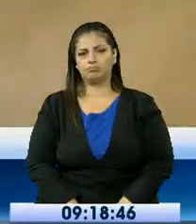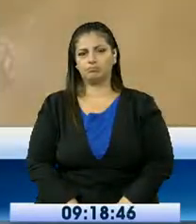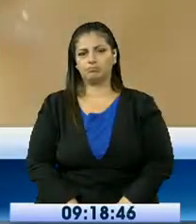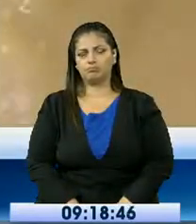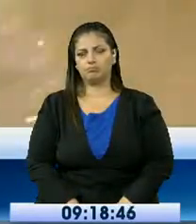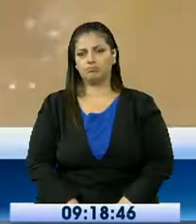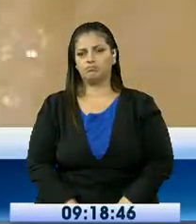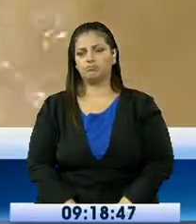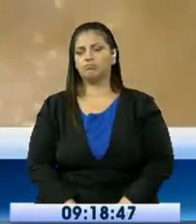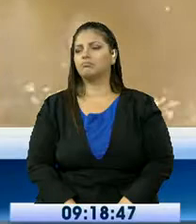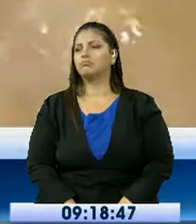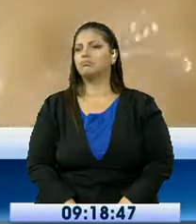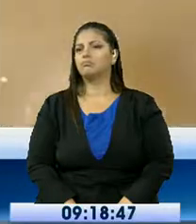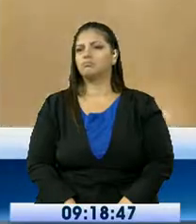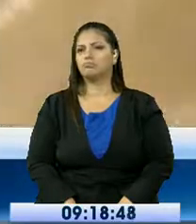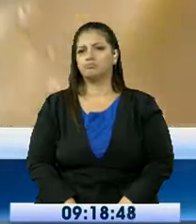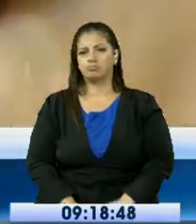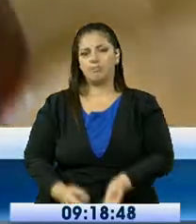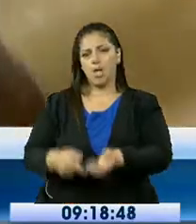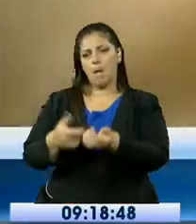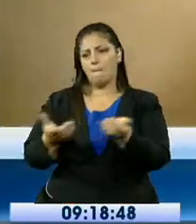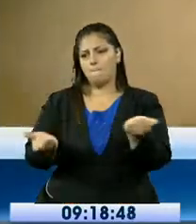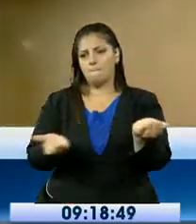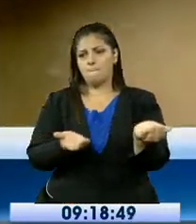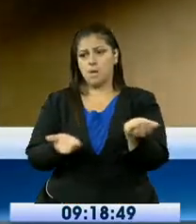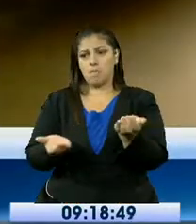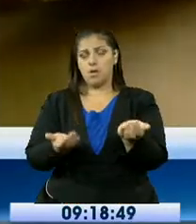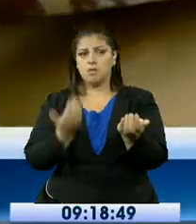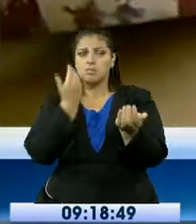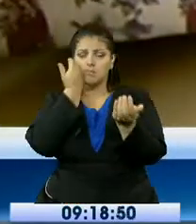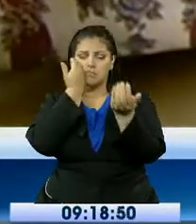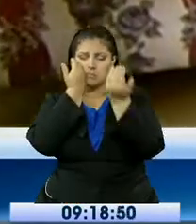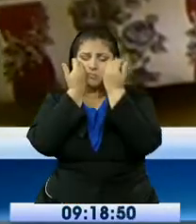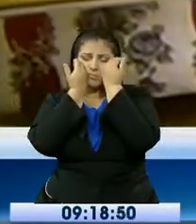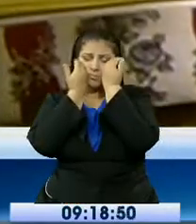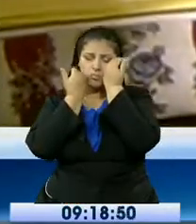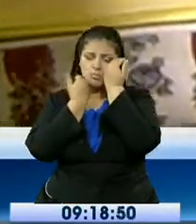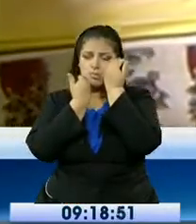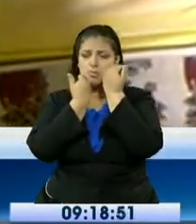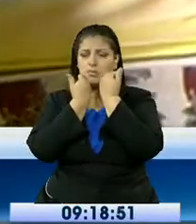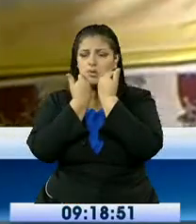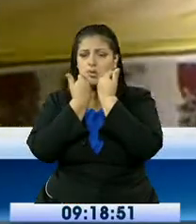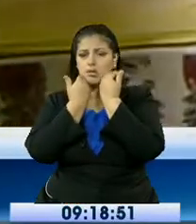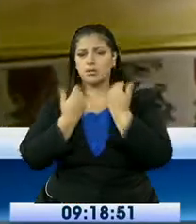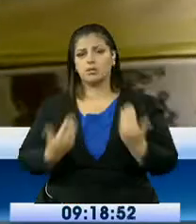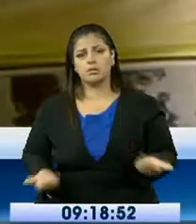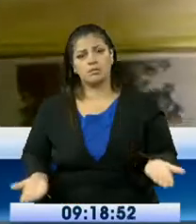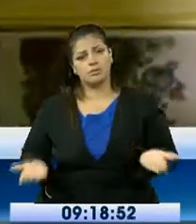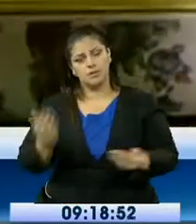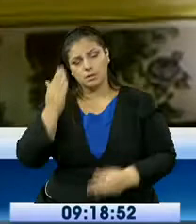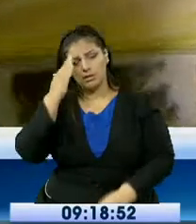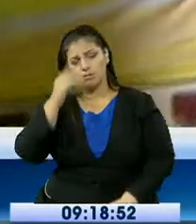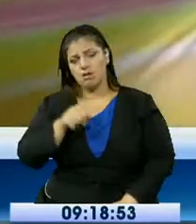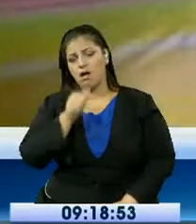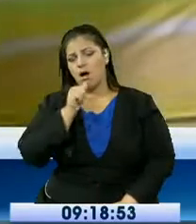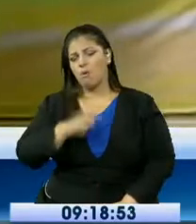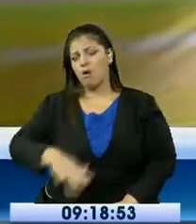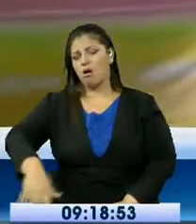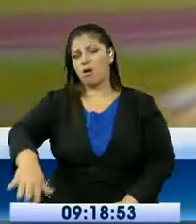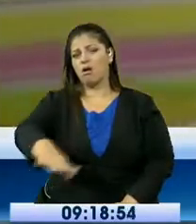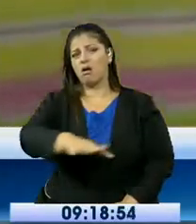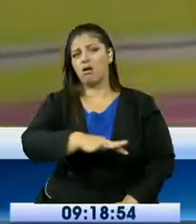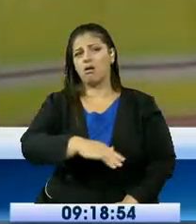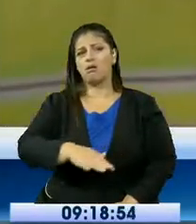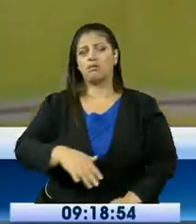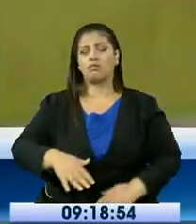los bebés, de paso que se enferman aquí los bebés ahorita con el agua, y más que el agua sube en medio de